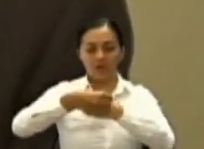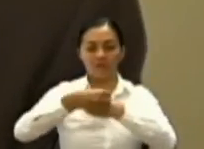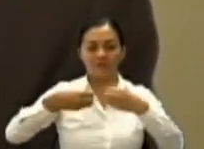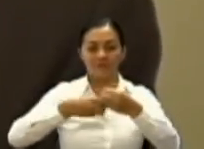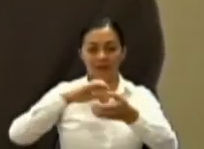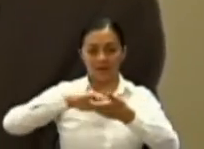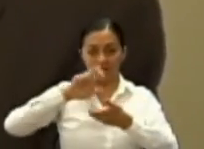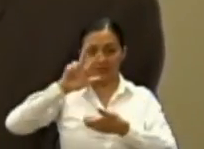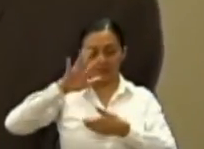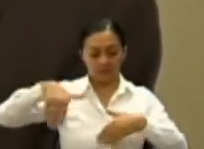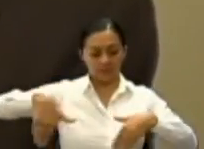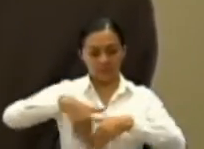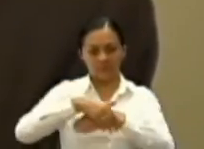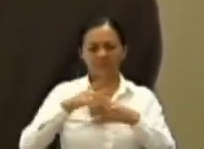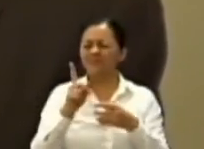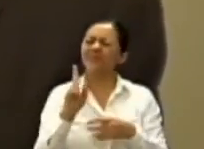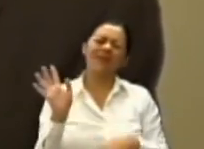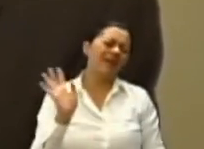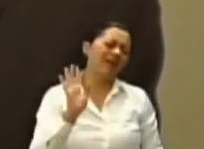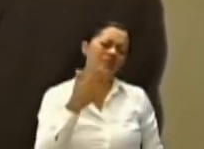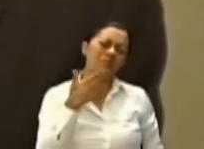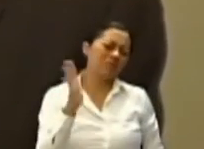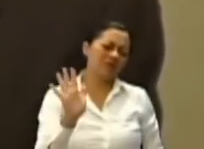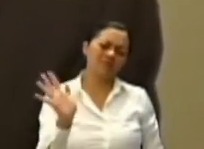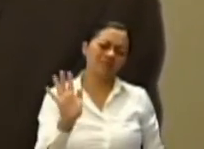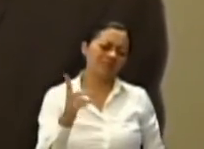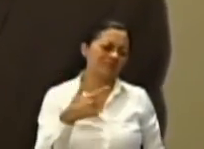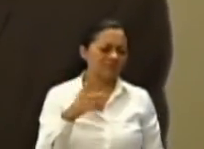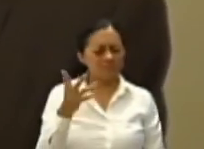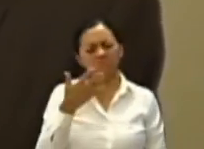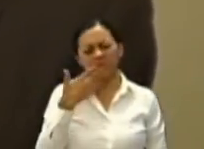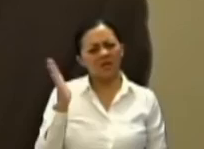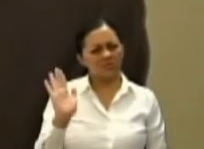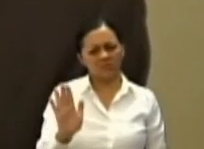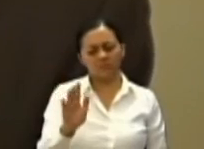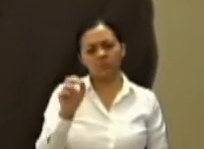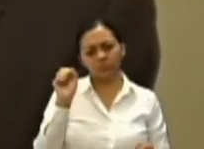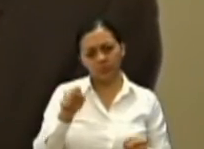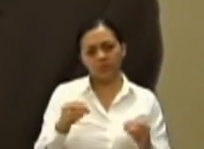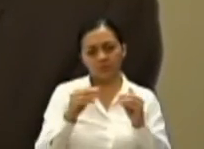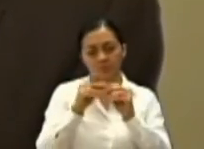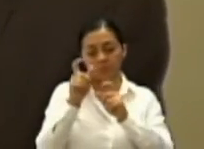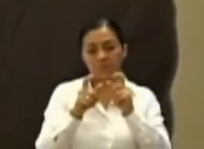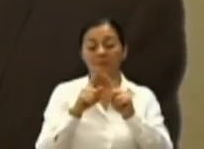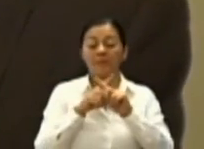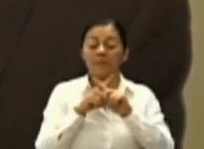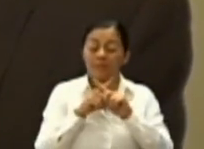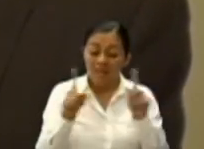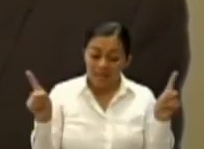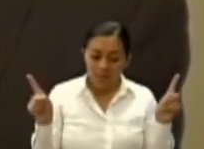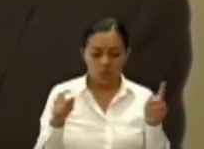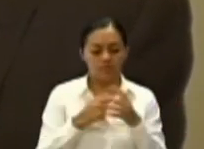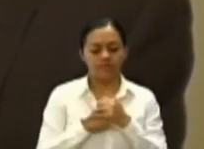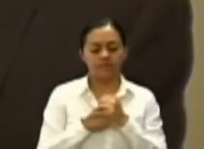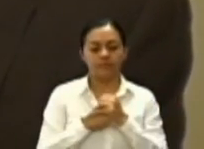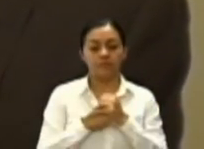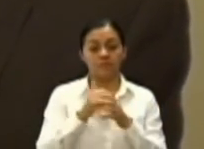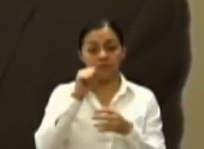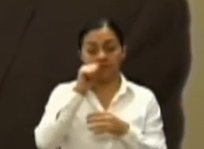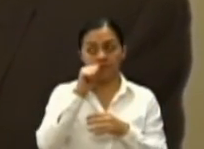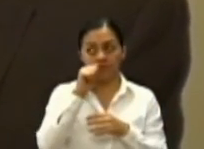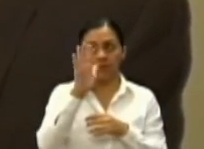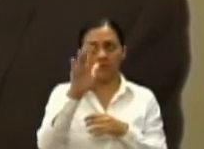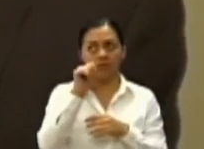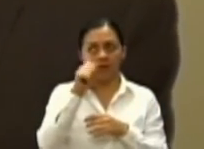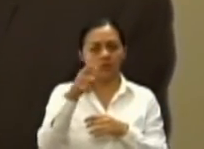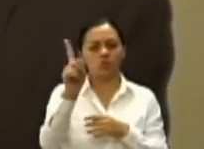bien el papá no lo hagamos así esta gente se quede con la sensación de que podemos licitar más gente lastimosamente para mañana perdón